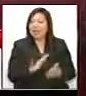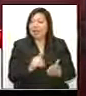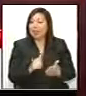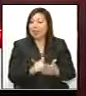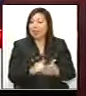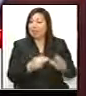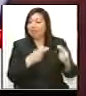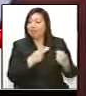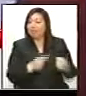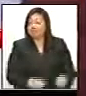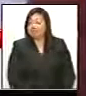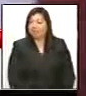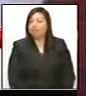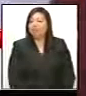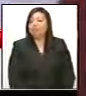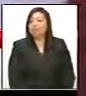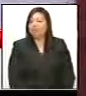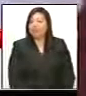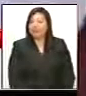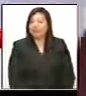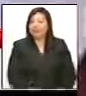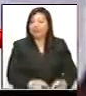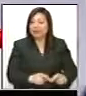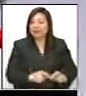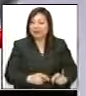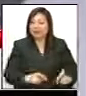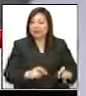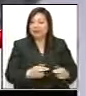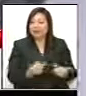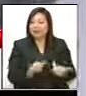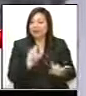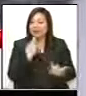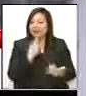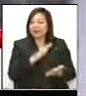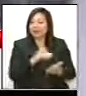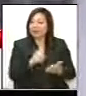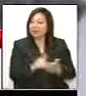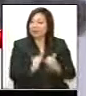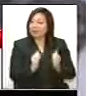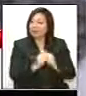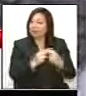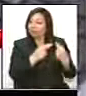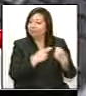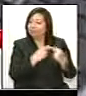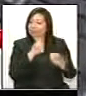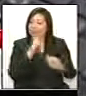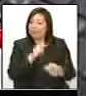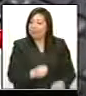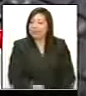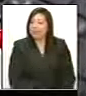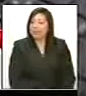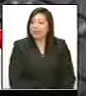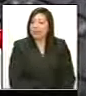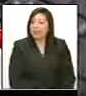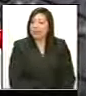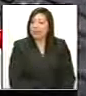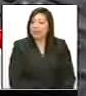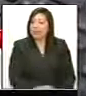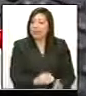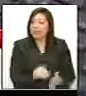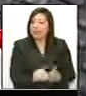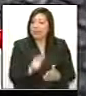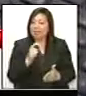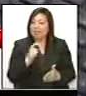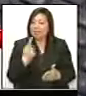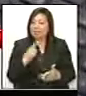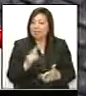comprometidos con todos los frentes parlamentarios del frente parlamentario, ¿no? Decirles estamos comprometidos con el Perú, no nos quiten recursos, para más bien